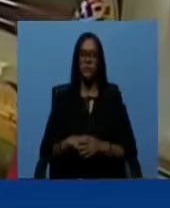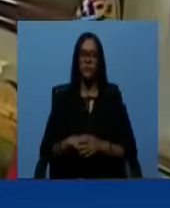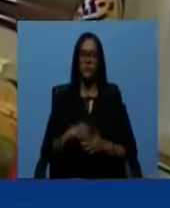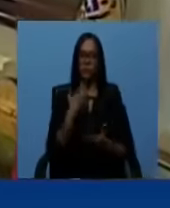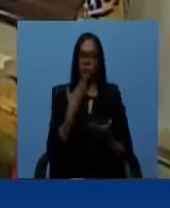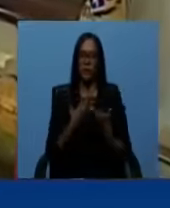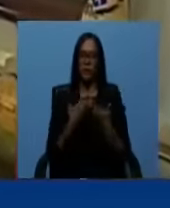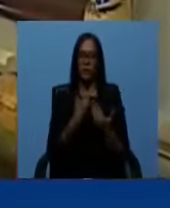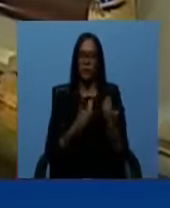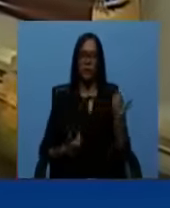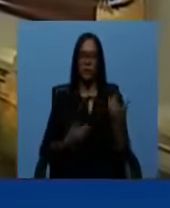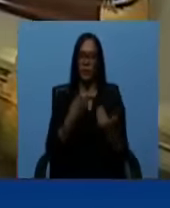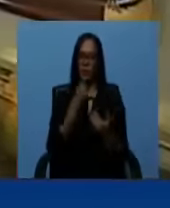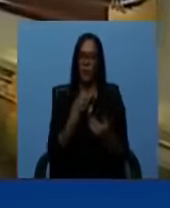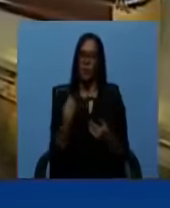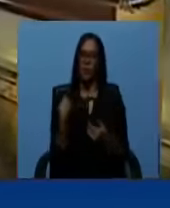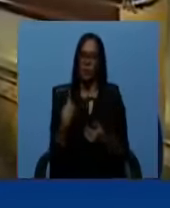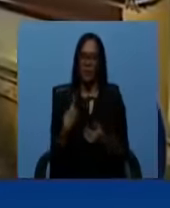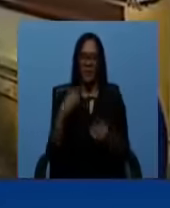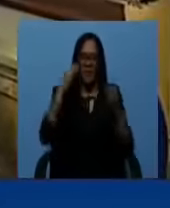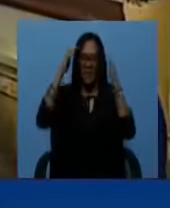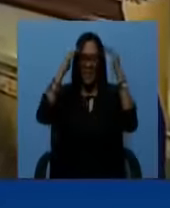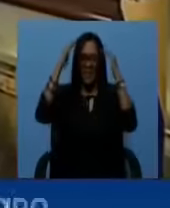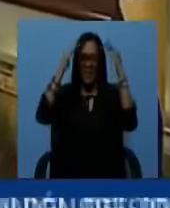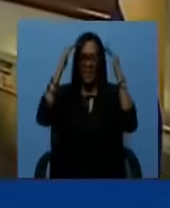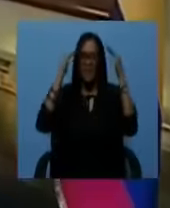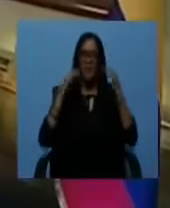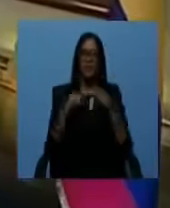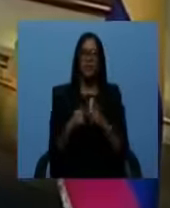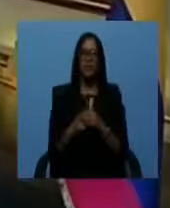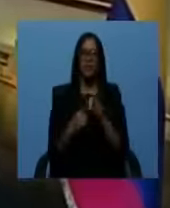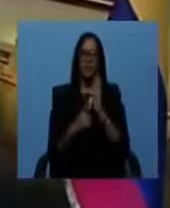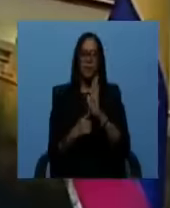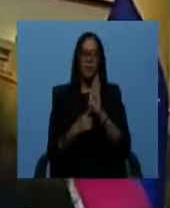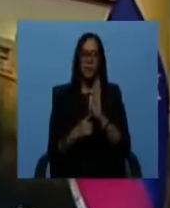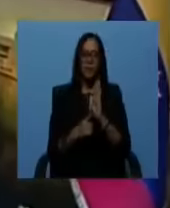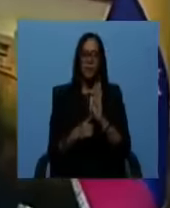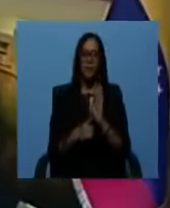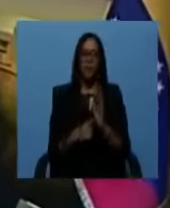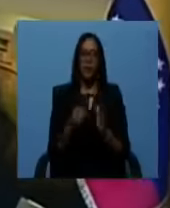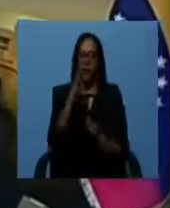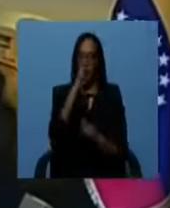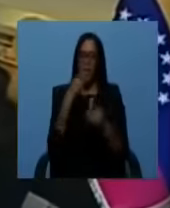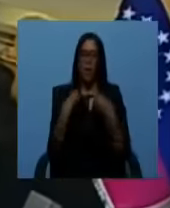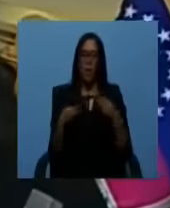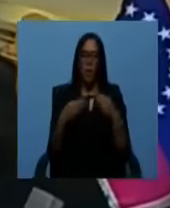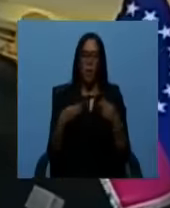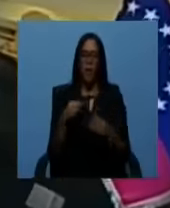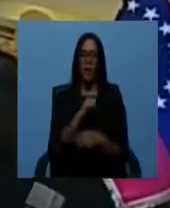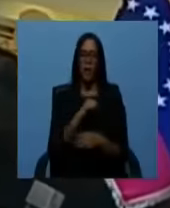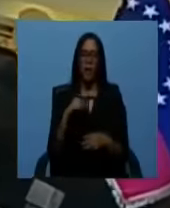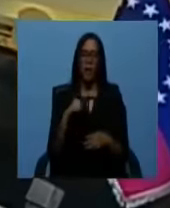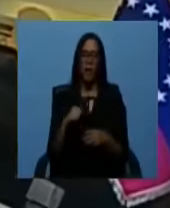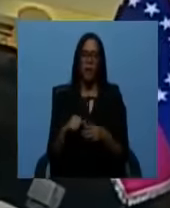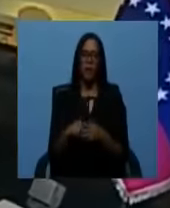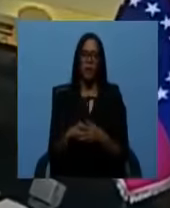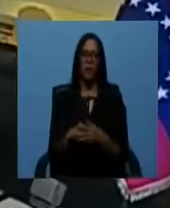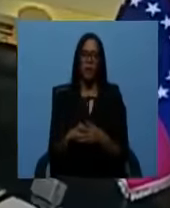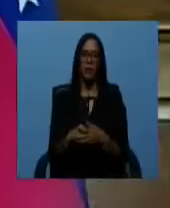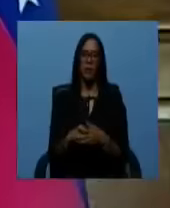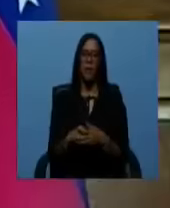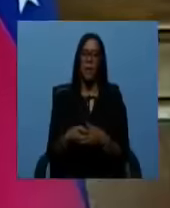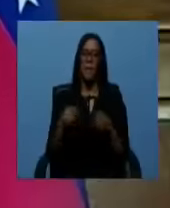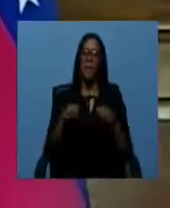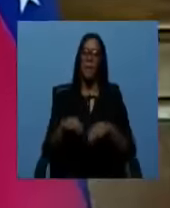Gracias, presidente. Bueno, primero saludar a los representantes de la banca pública, privada, mercado de valores